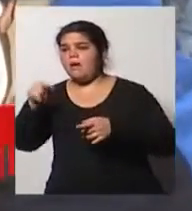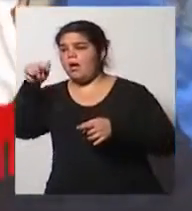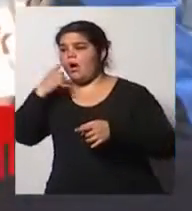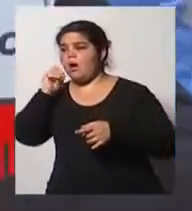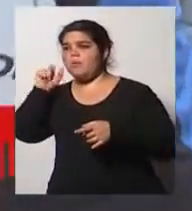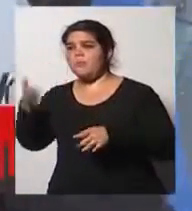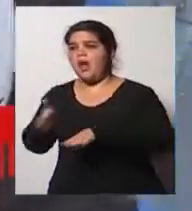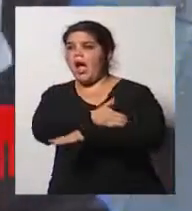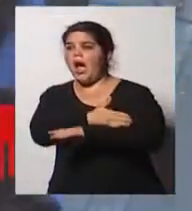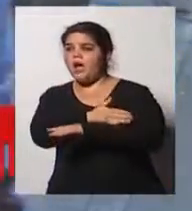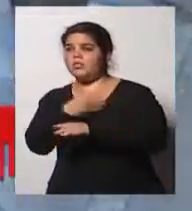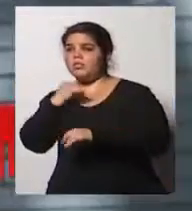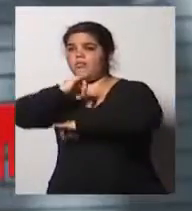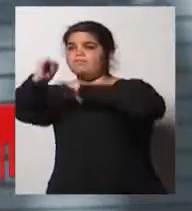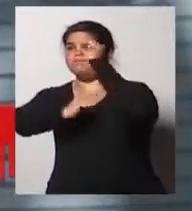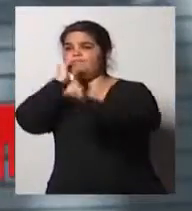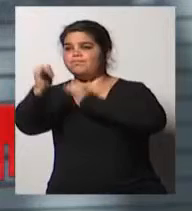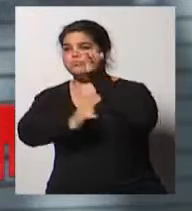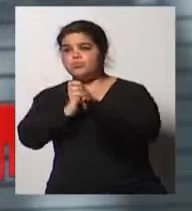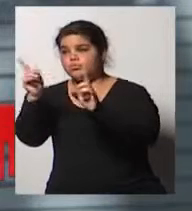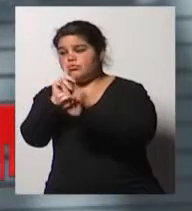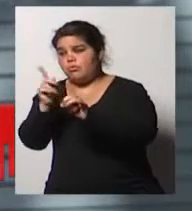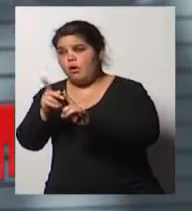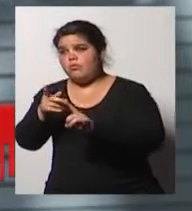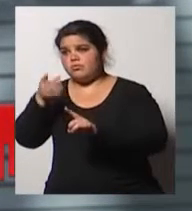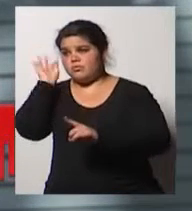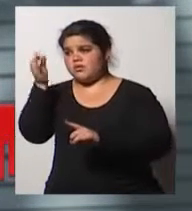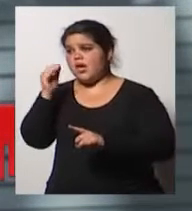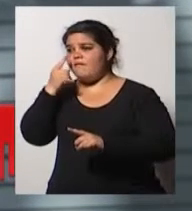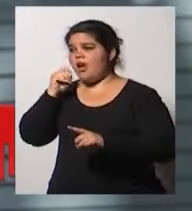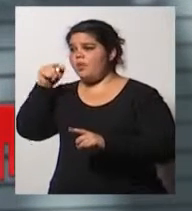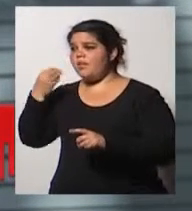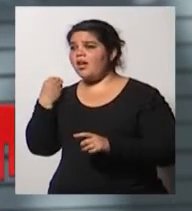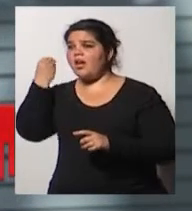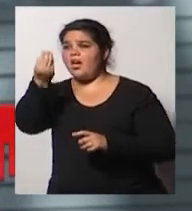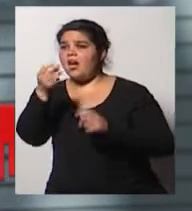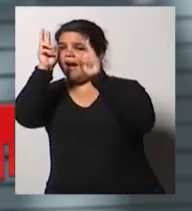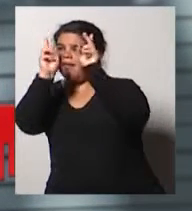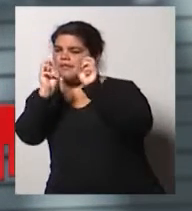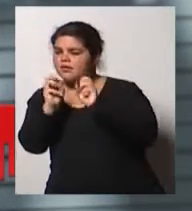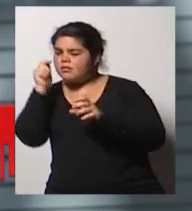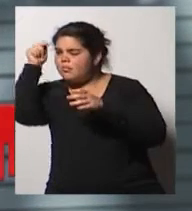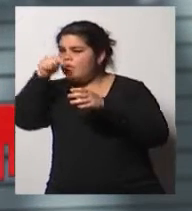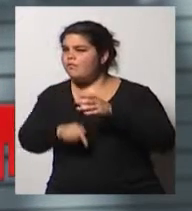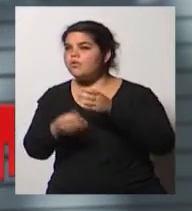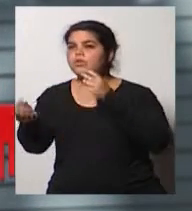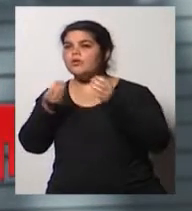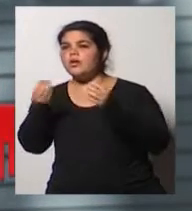adelantado su posición al respecto, sino que consideramos que él ha podido hacer un análisis exhaustivo desde el punto de